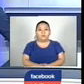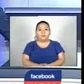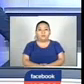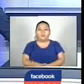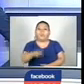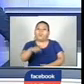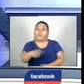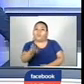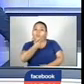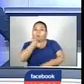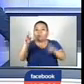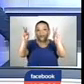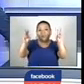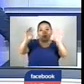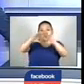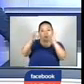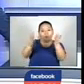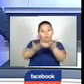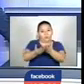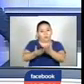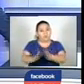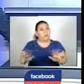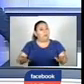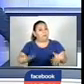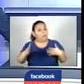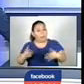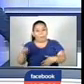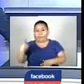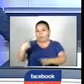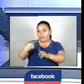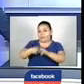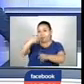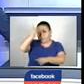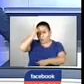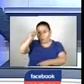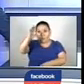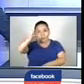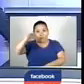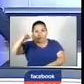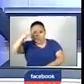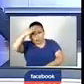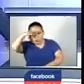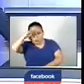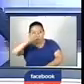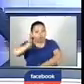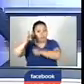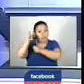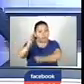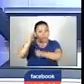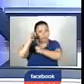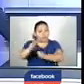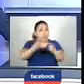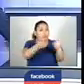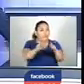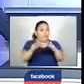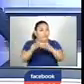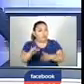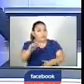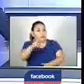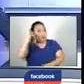Vamos a revisar más información internacional. Las manifestaciones del fin de semana en Cuba han generado también múltiples reacciones en la región.